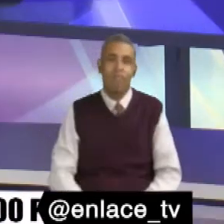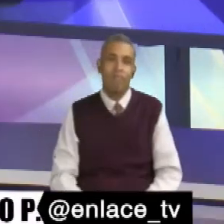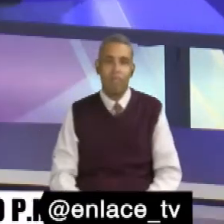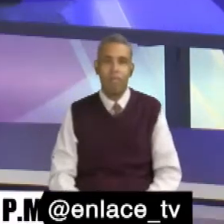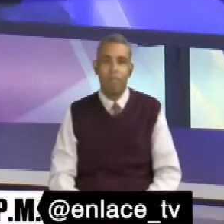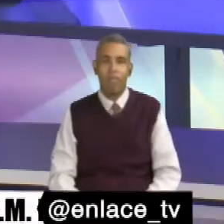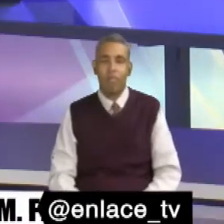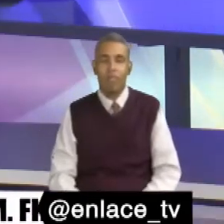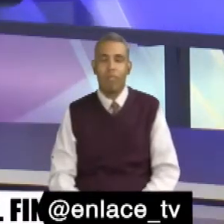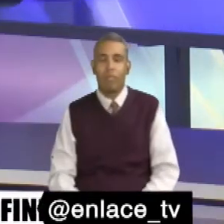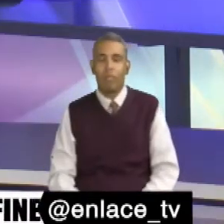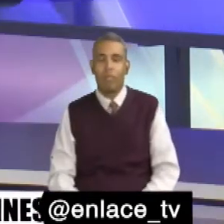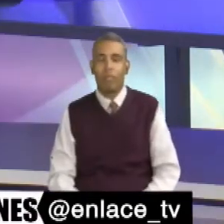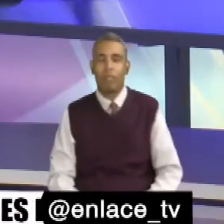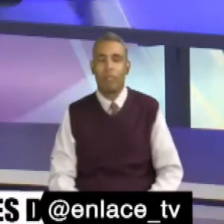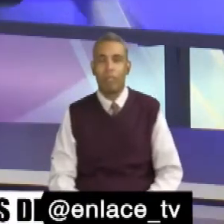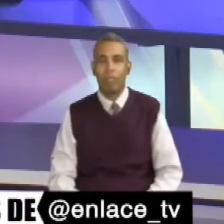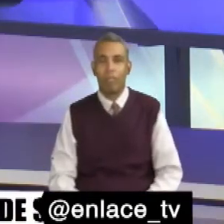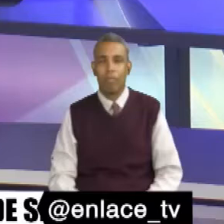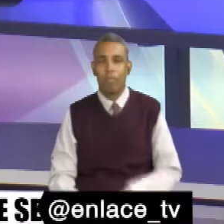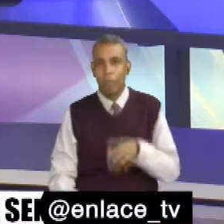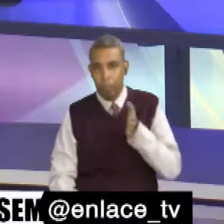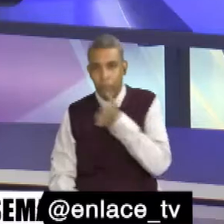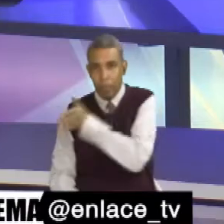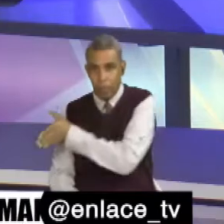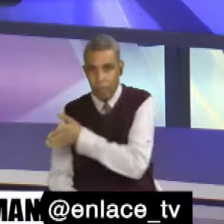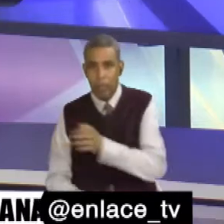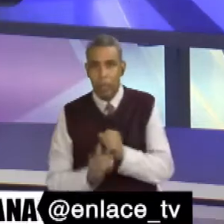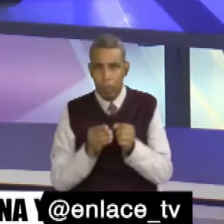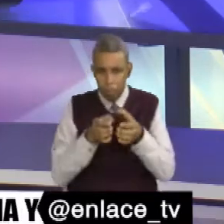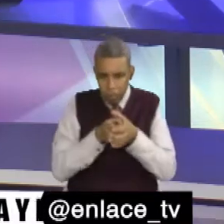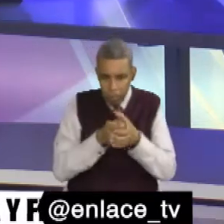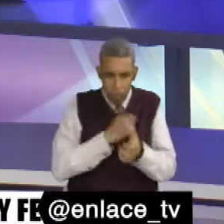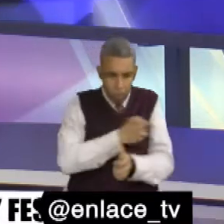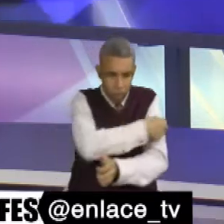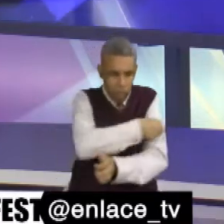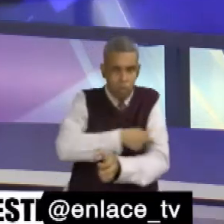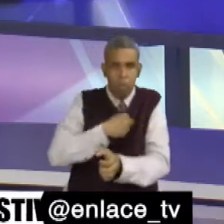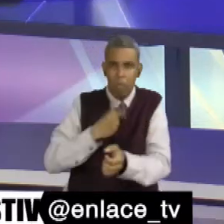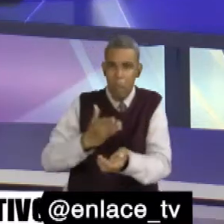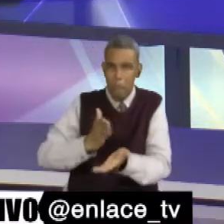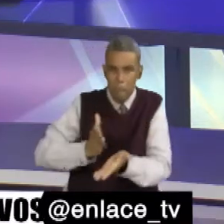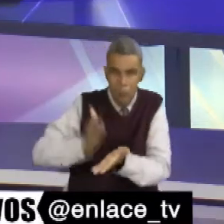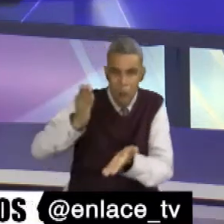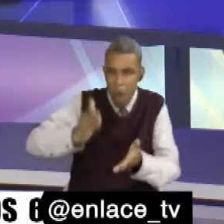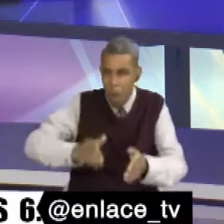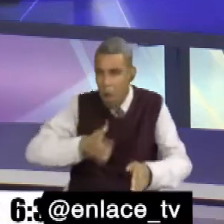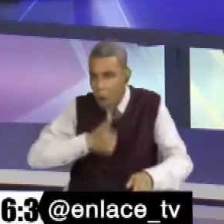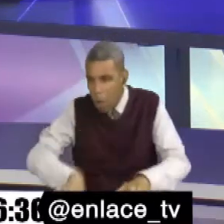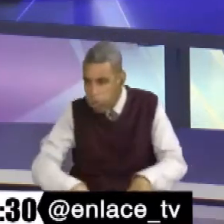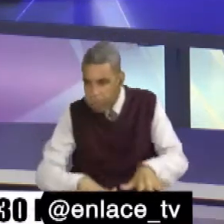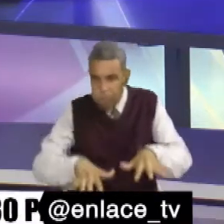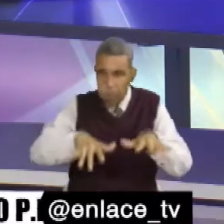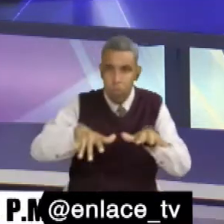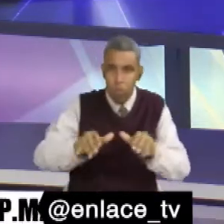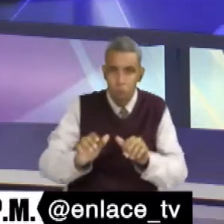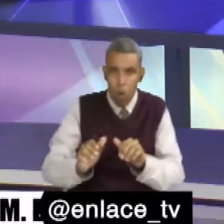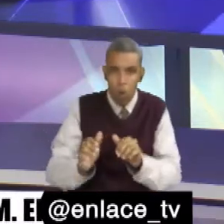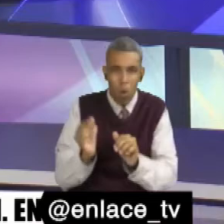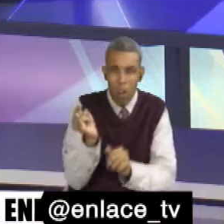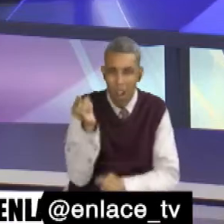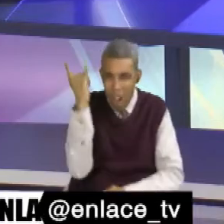En otras informaciones, el Consejo Municipal para la Gestión del Riesgo de Desastres entrega recomendaciones para el uso de